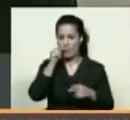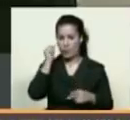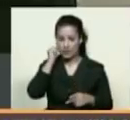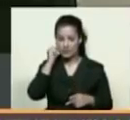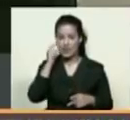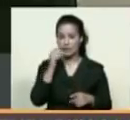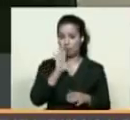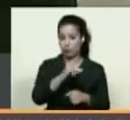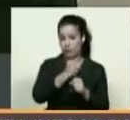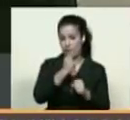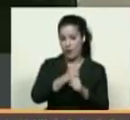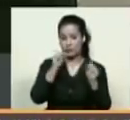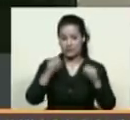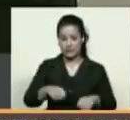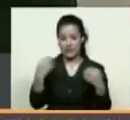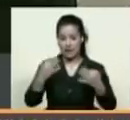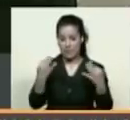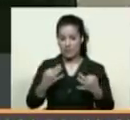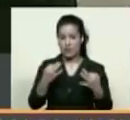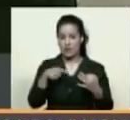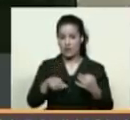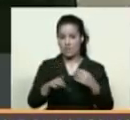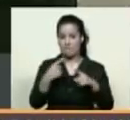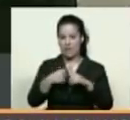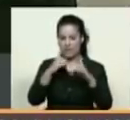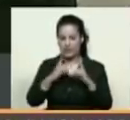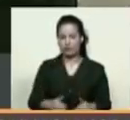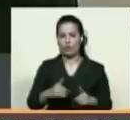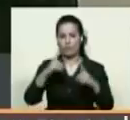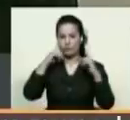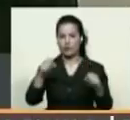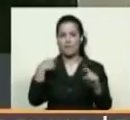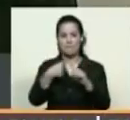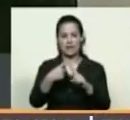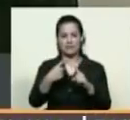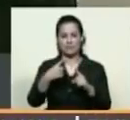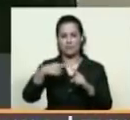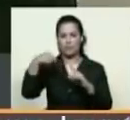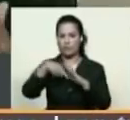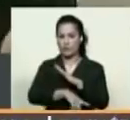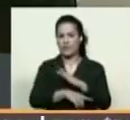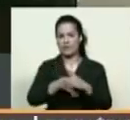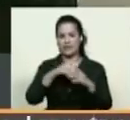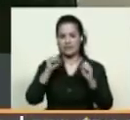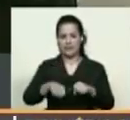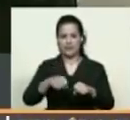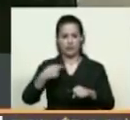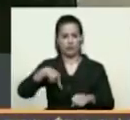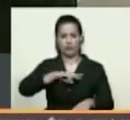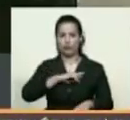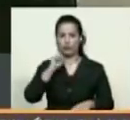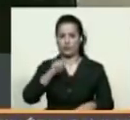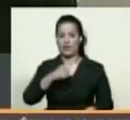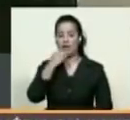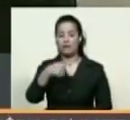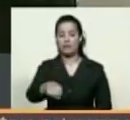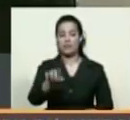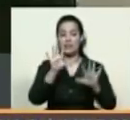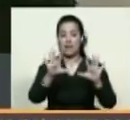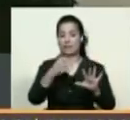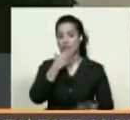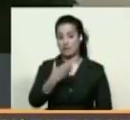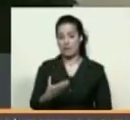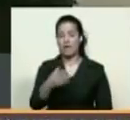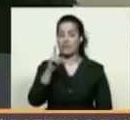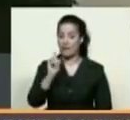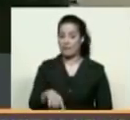trabajo realmente y su dedicación profesional, pero profundamente cívica, nosotros este venidero 10 de diciembre